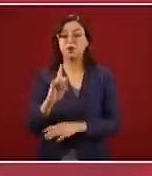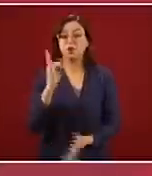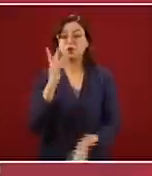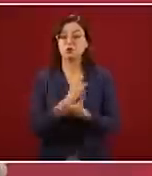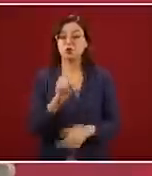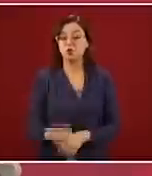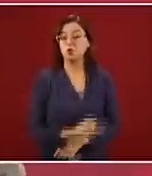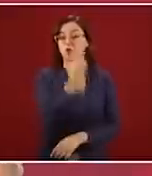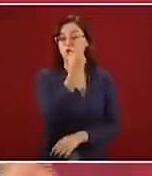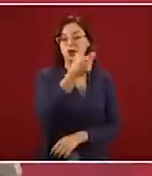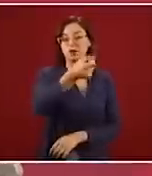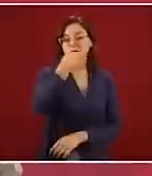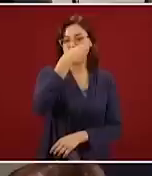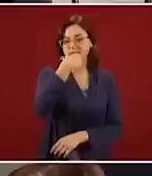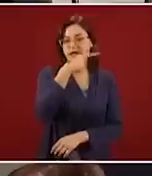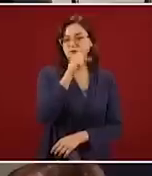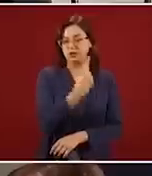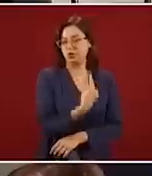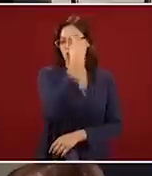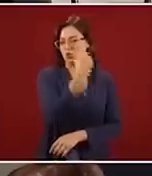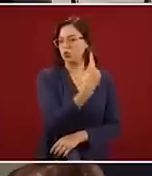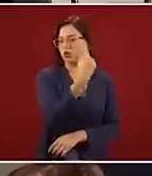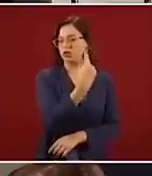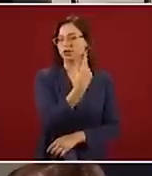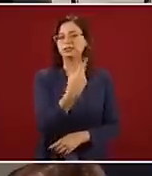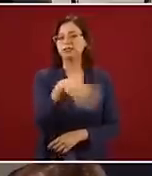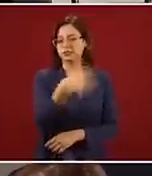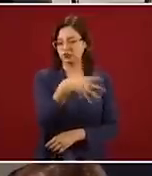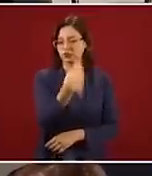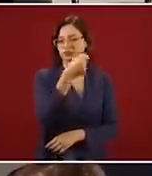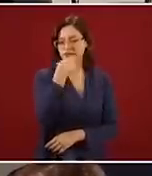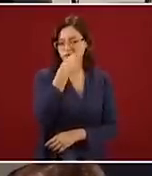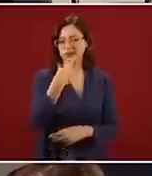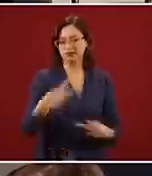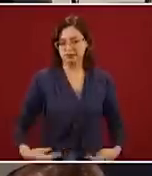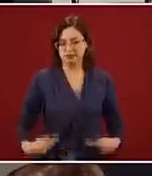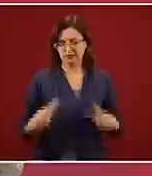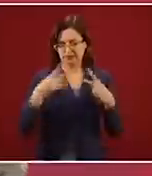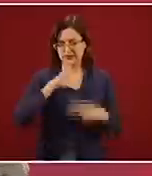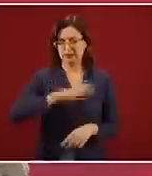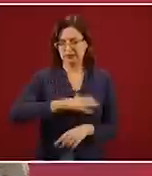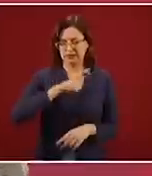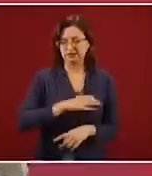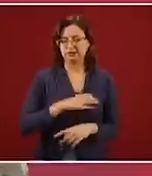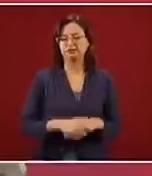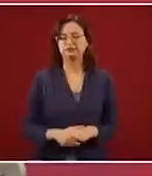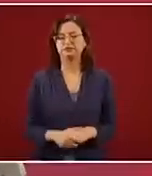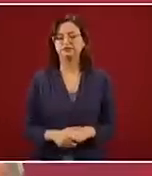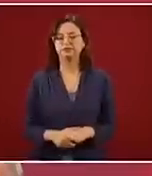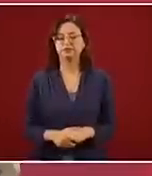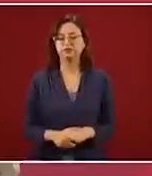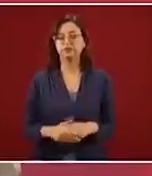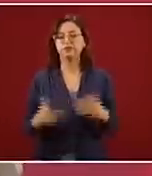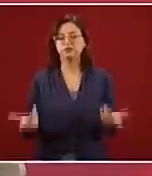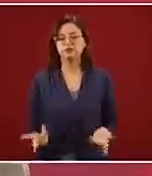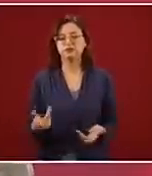estos medicamentos. Estamos hablando de cerca de 14 medicamentos. Y cuando tuvimos la primera experiencia